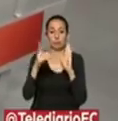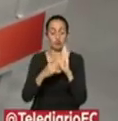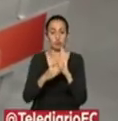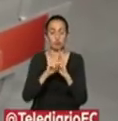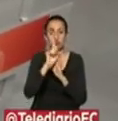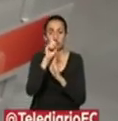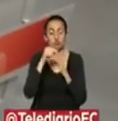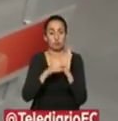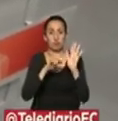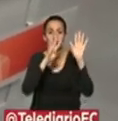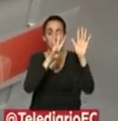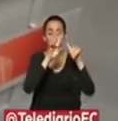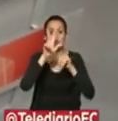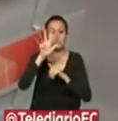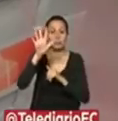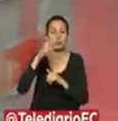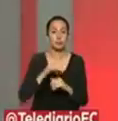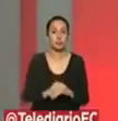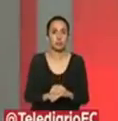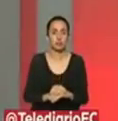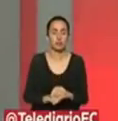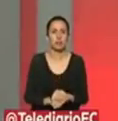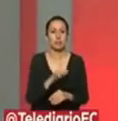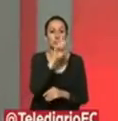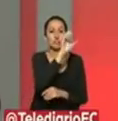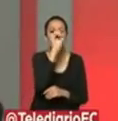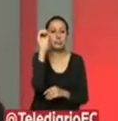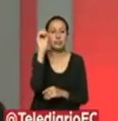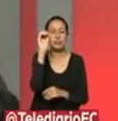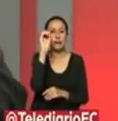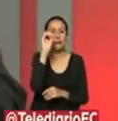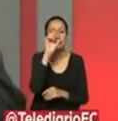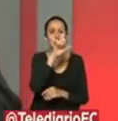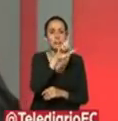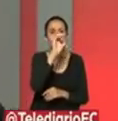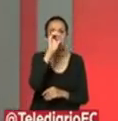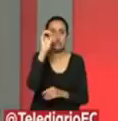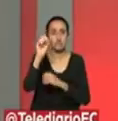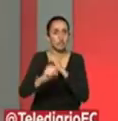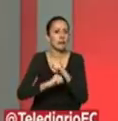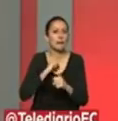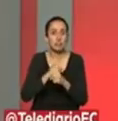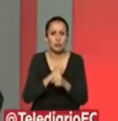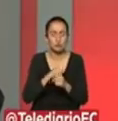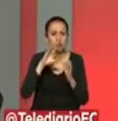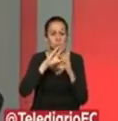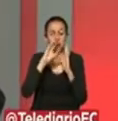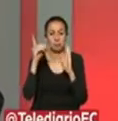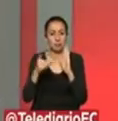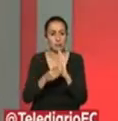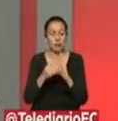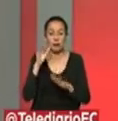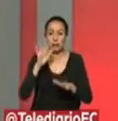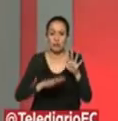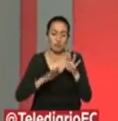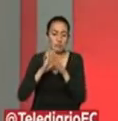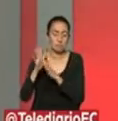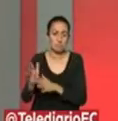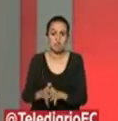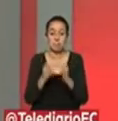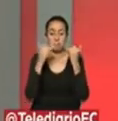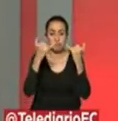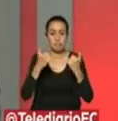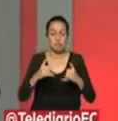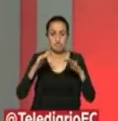de 1935. Vamos a llegar ya a 100 años de vigencia del Código, donde se han hecho alguna que otra pálida reforma. Hay que